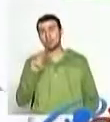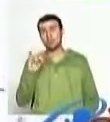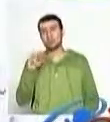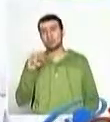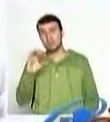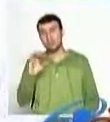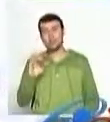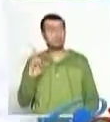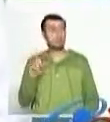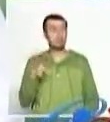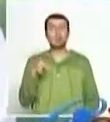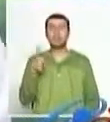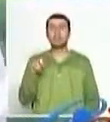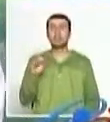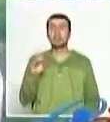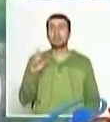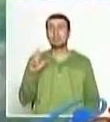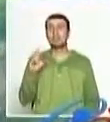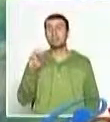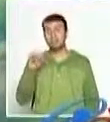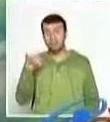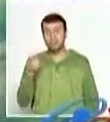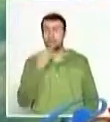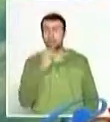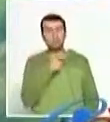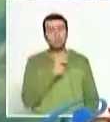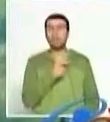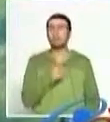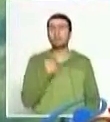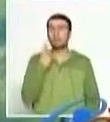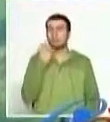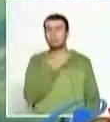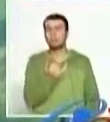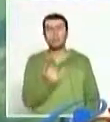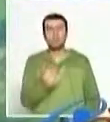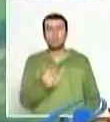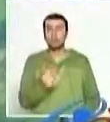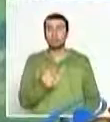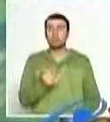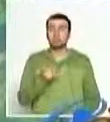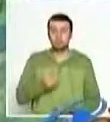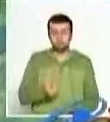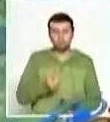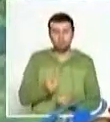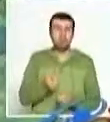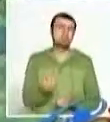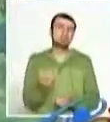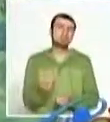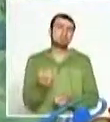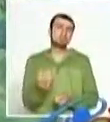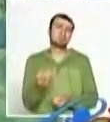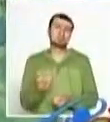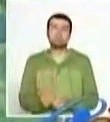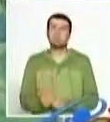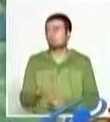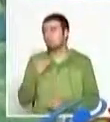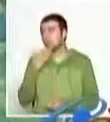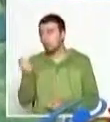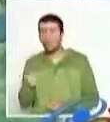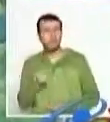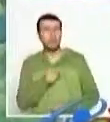periódica, se dañan cuando ustedes ponen un alimento en la pitadora. En vez de poner a remojar el grano 24, 48 horas,